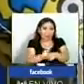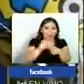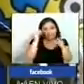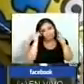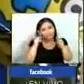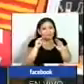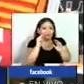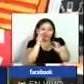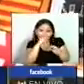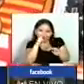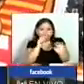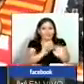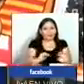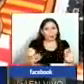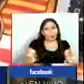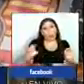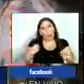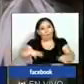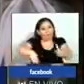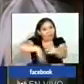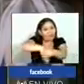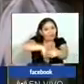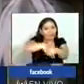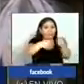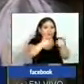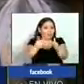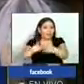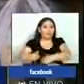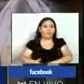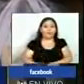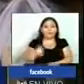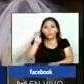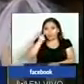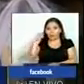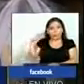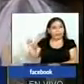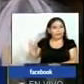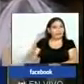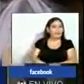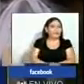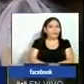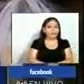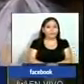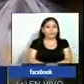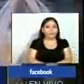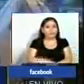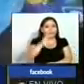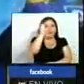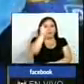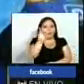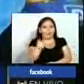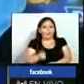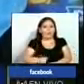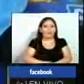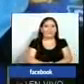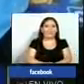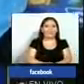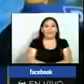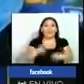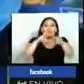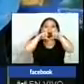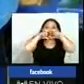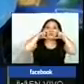animados Para niños Y logos de equipo De fútbol Y te tengo también De las Con diseño Que trae filtro